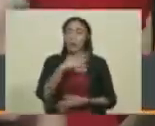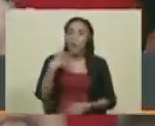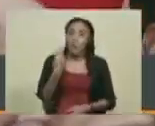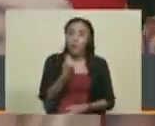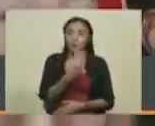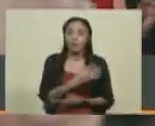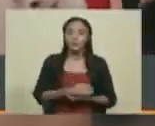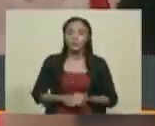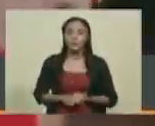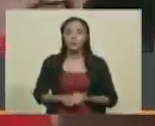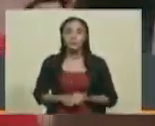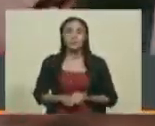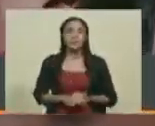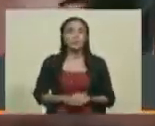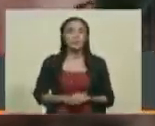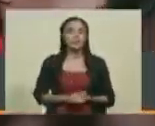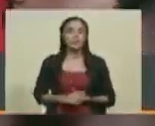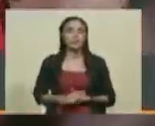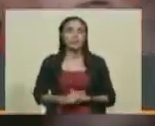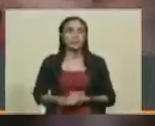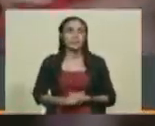¿Quién?